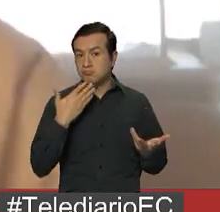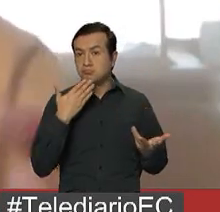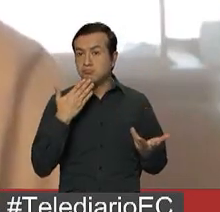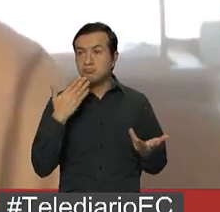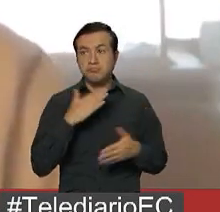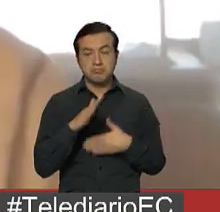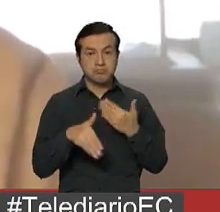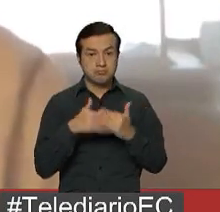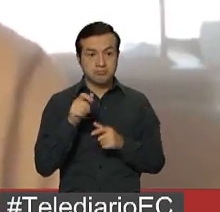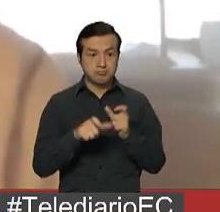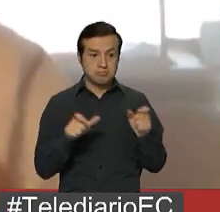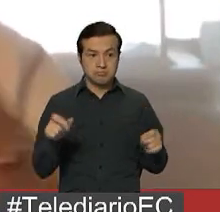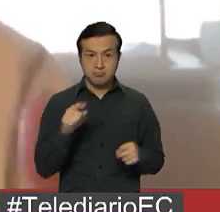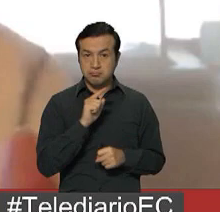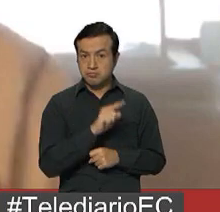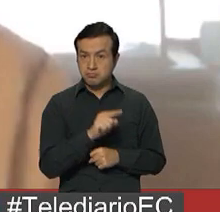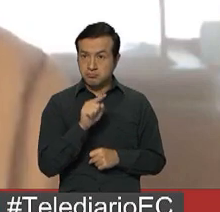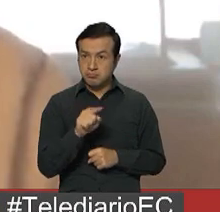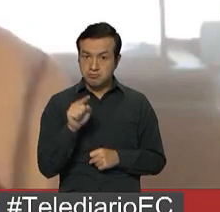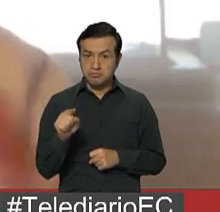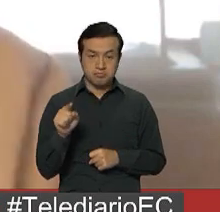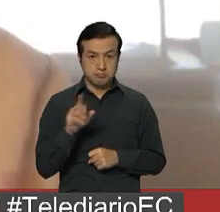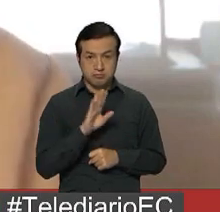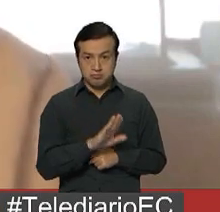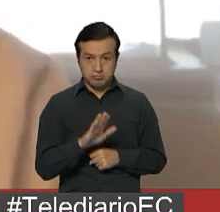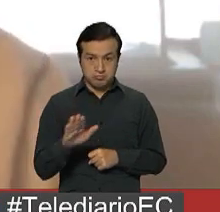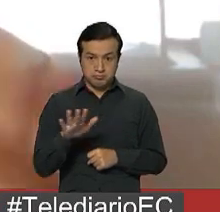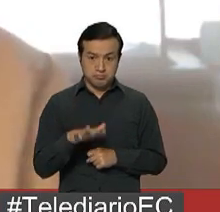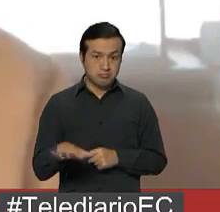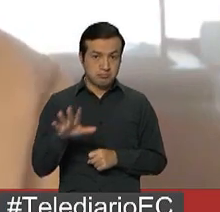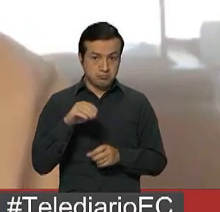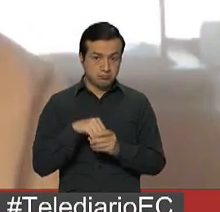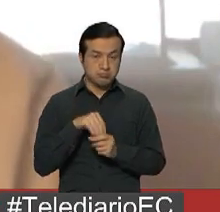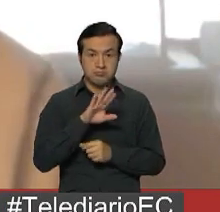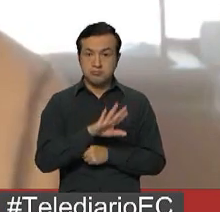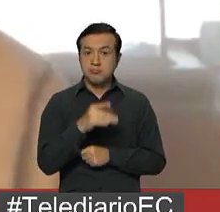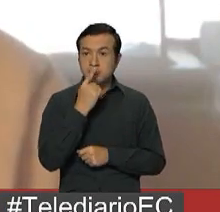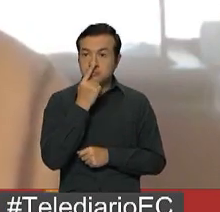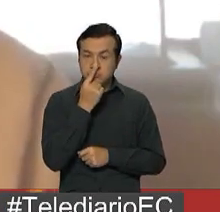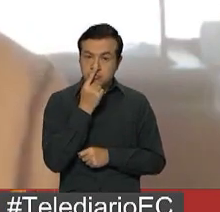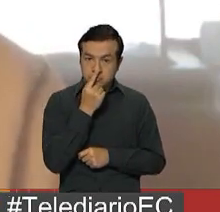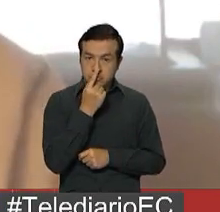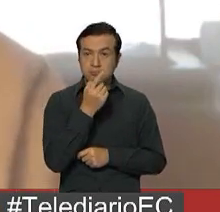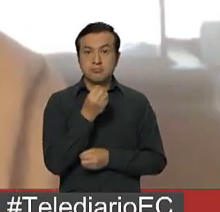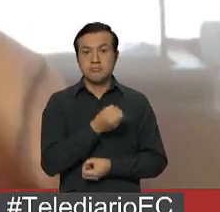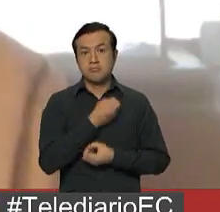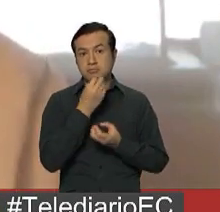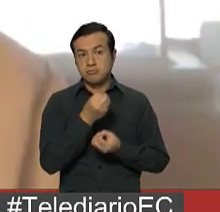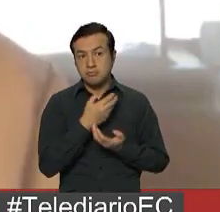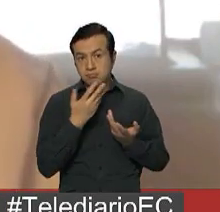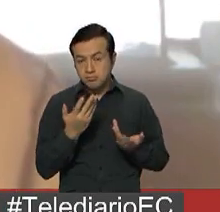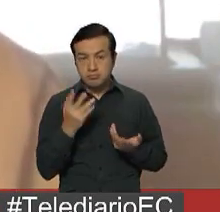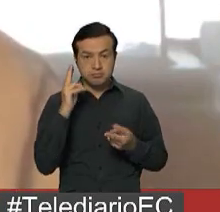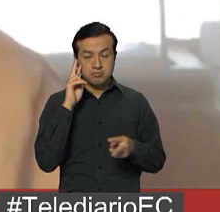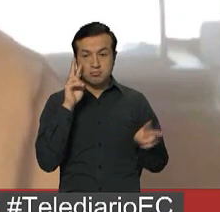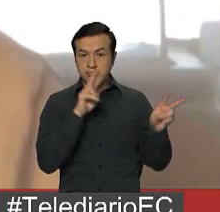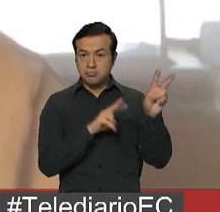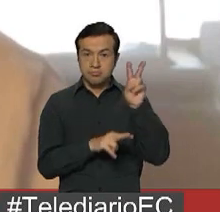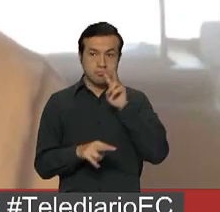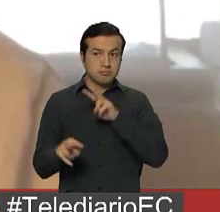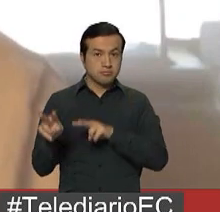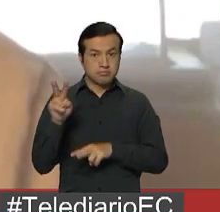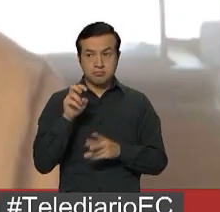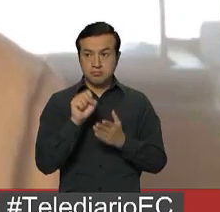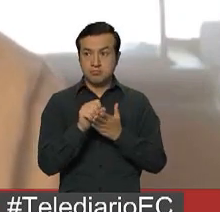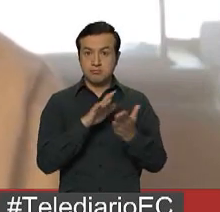a todos aquellos actores que están cercanos que les interesa comentar que les interesa observar en